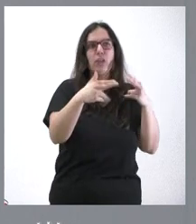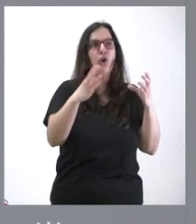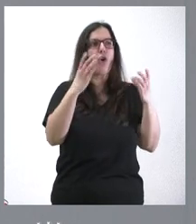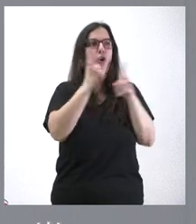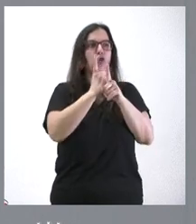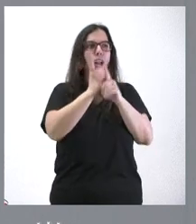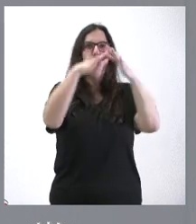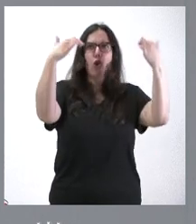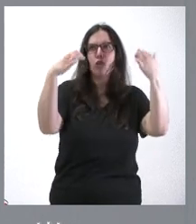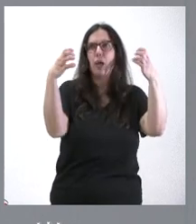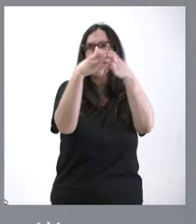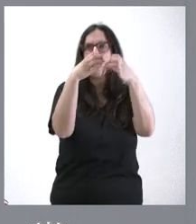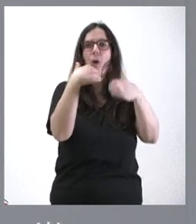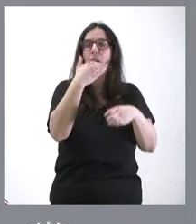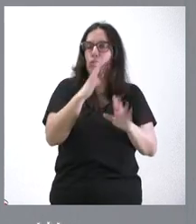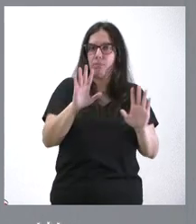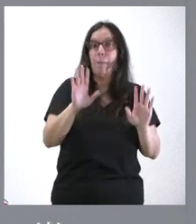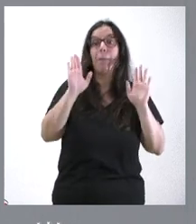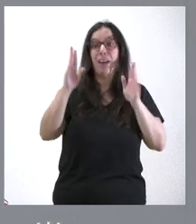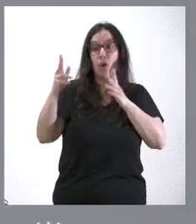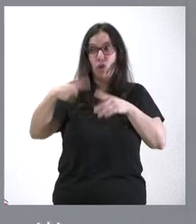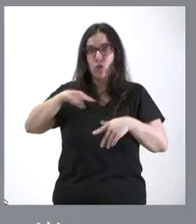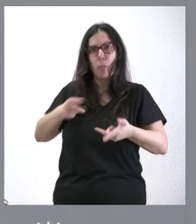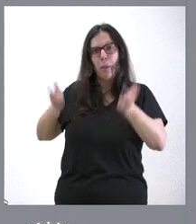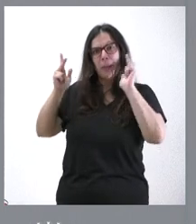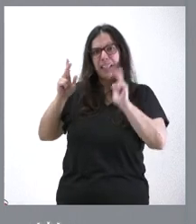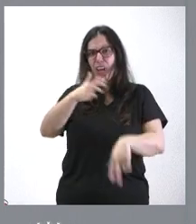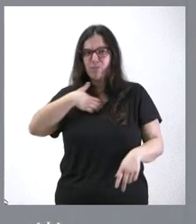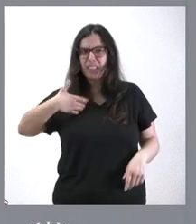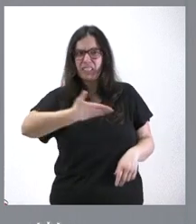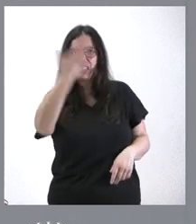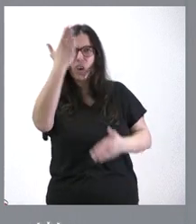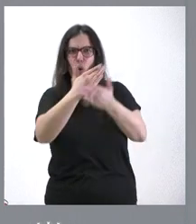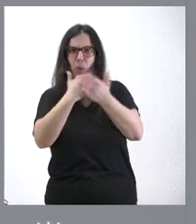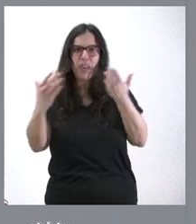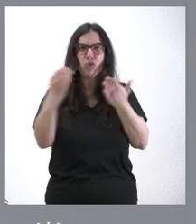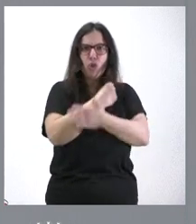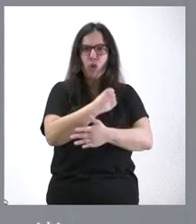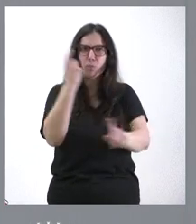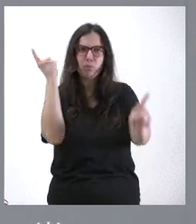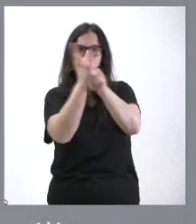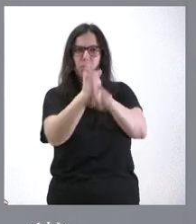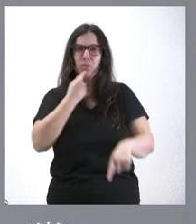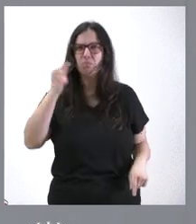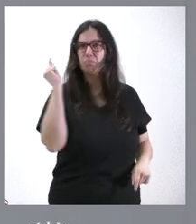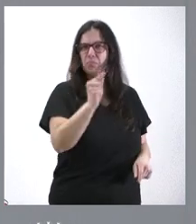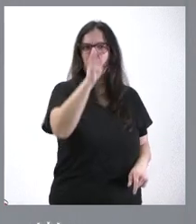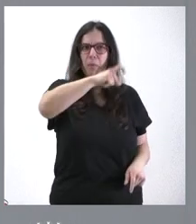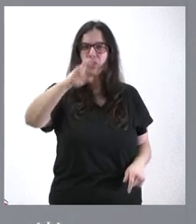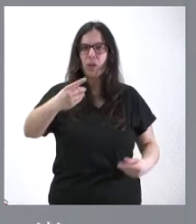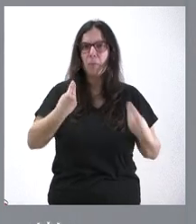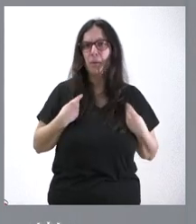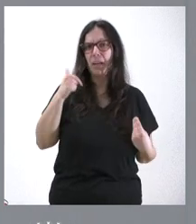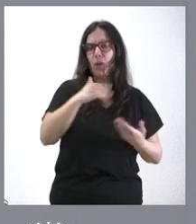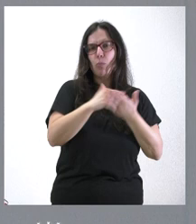grupo parlamentario pero no vamos a permitir la ofensa a toda una comunidad Autónoma ni vamos a permitir la ofensa a los ciudadanos de